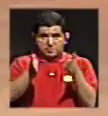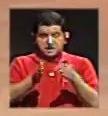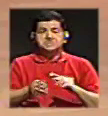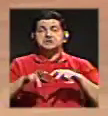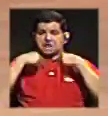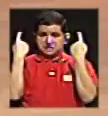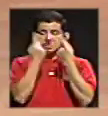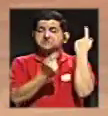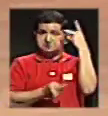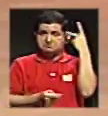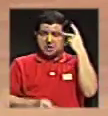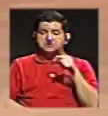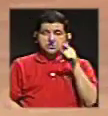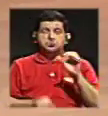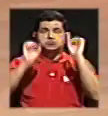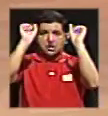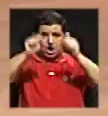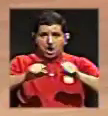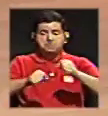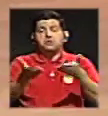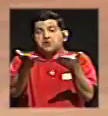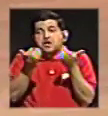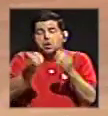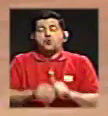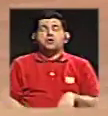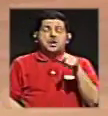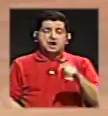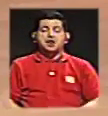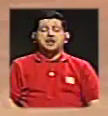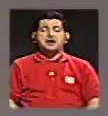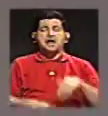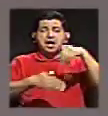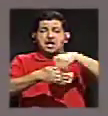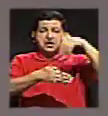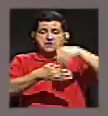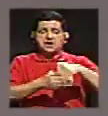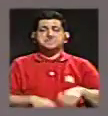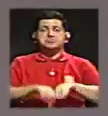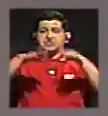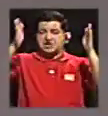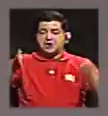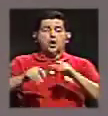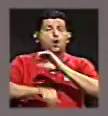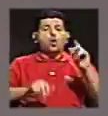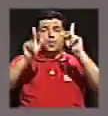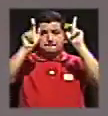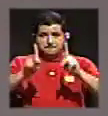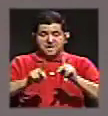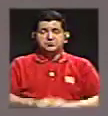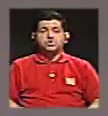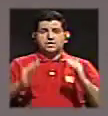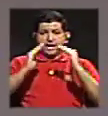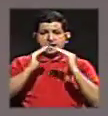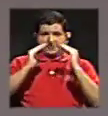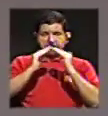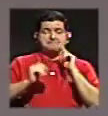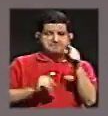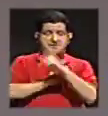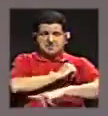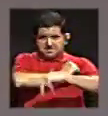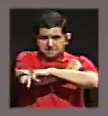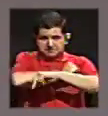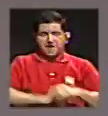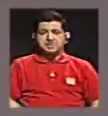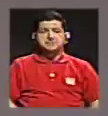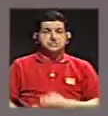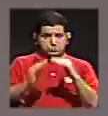que los partidos políticos puedan o quieran acreditar en esas mesas o incluso por ciudadanos que residan en ese país